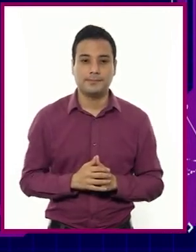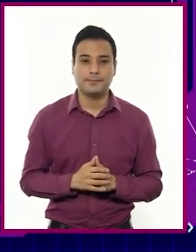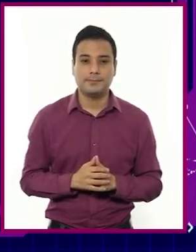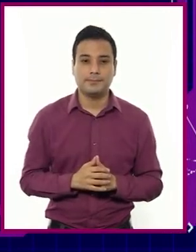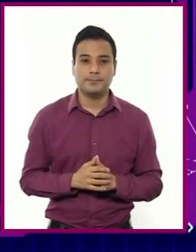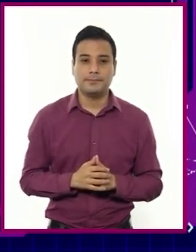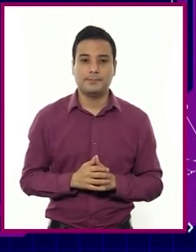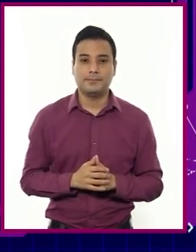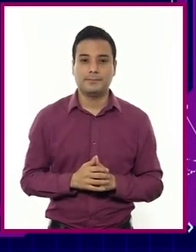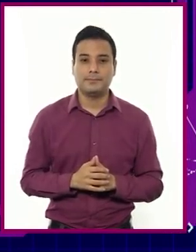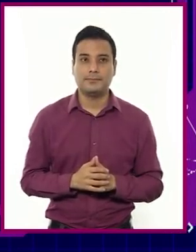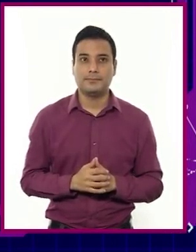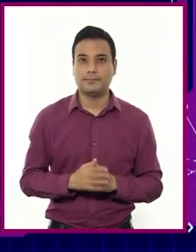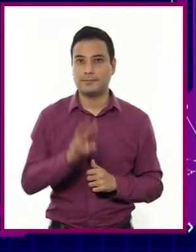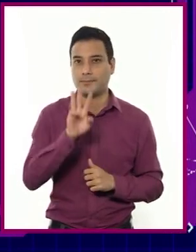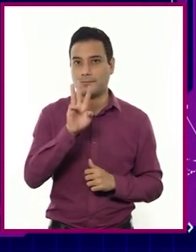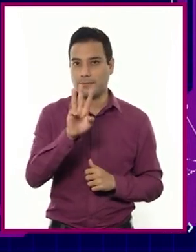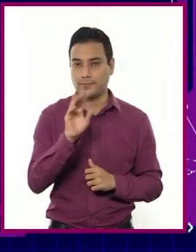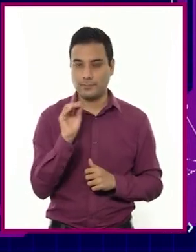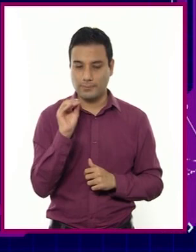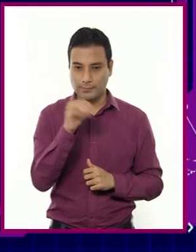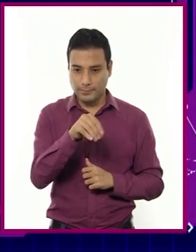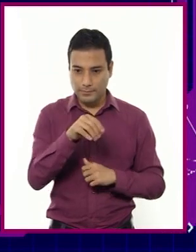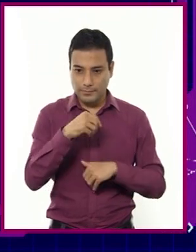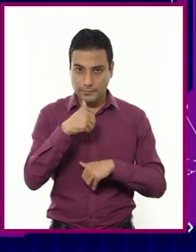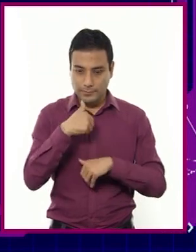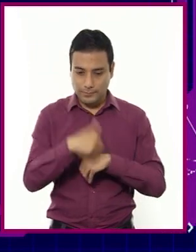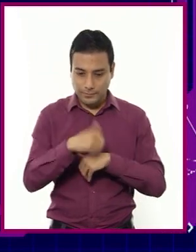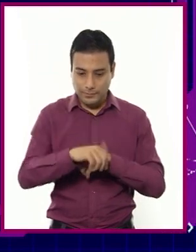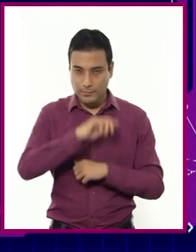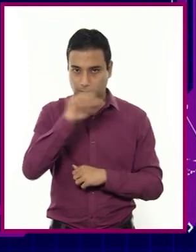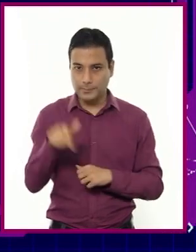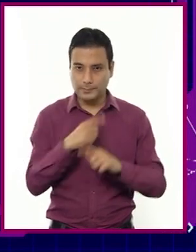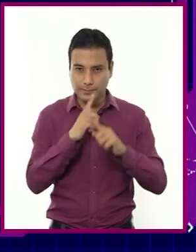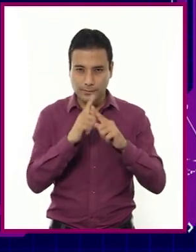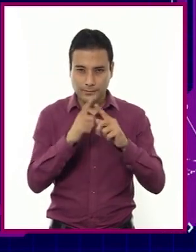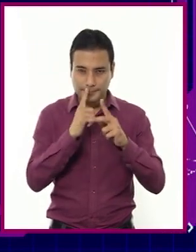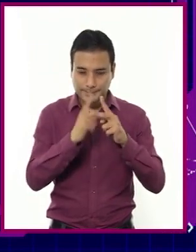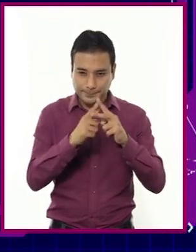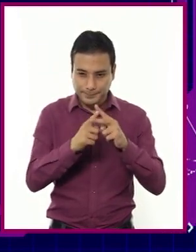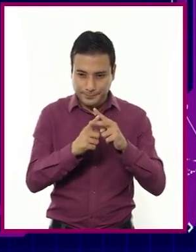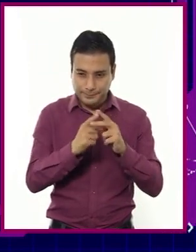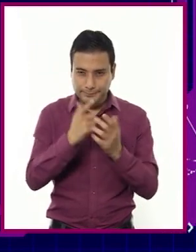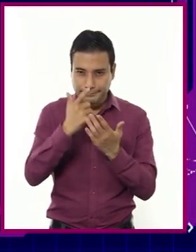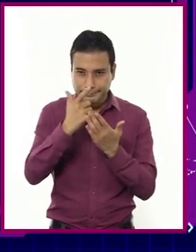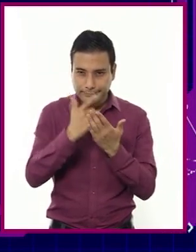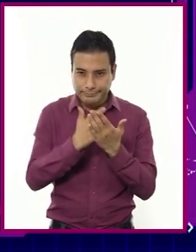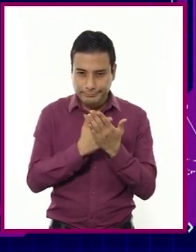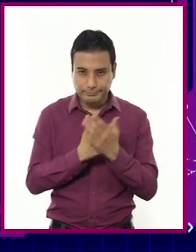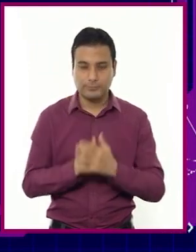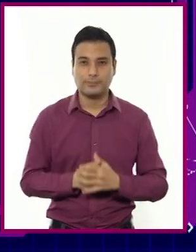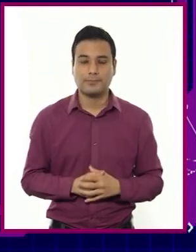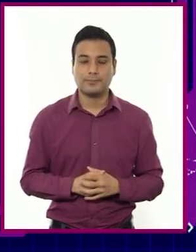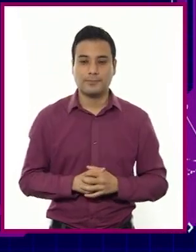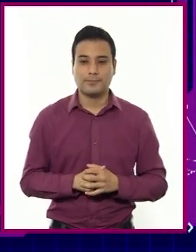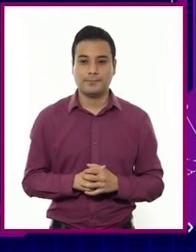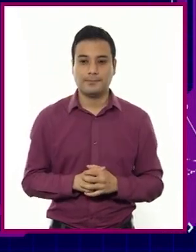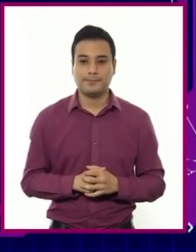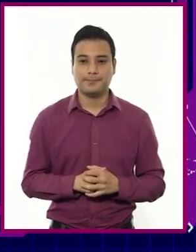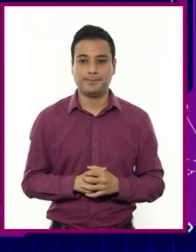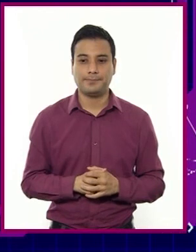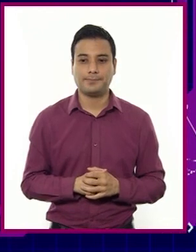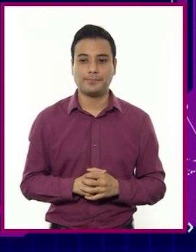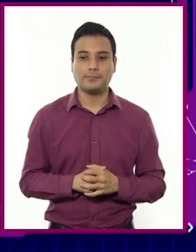incógnita por su valor numérico y resolver las operaciones siguiendo la jerarquía de operaciones, podemos ver